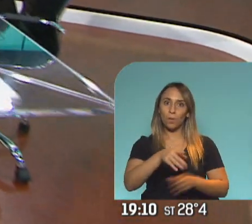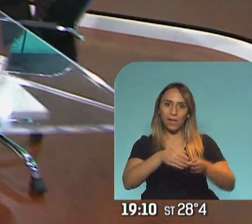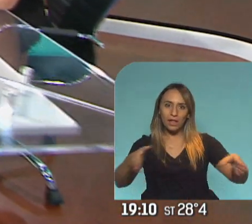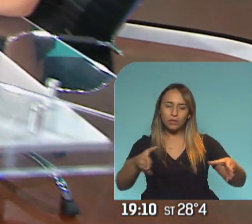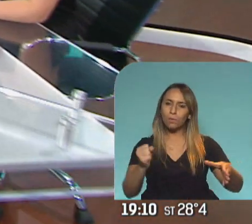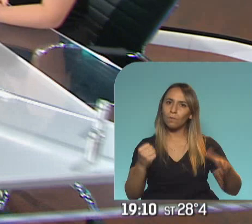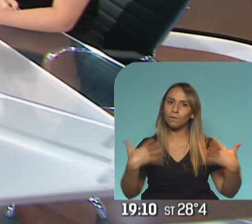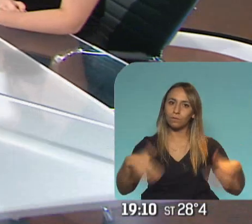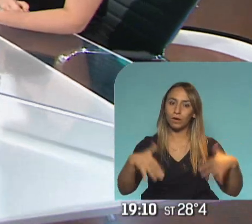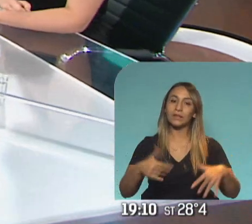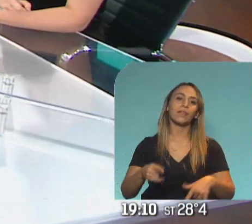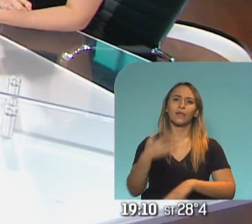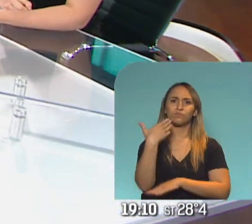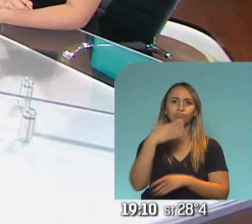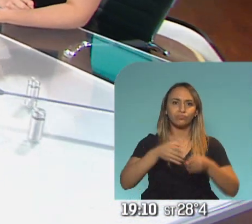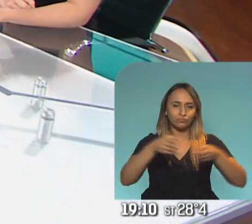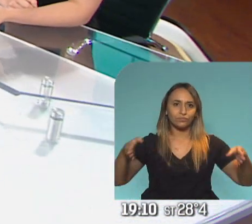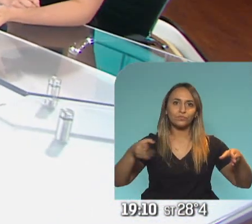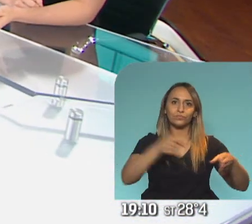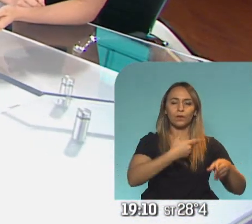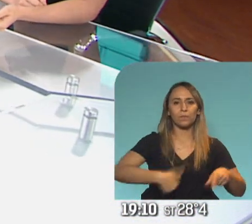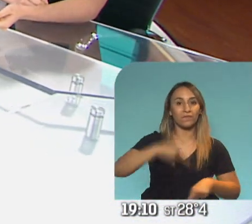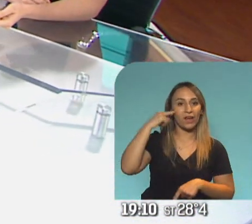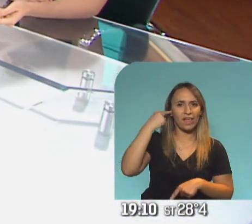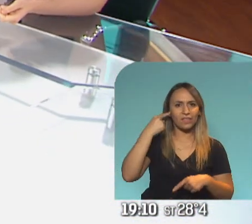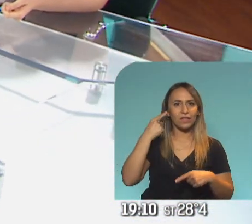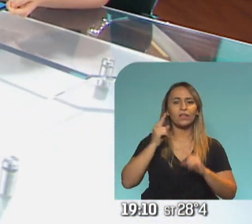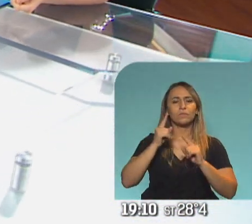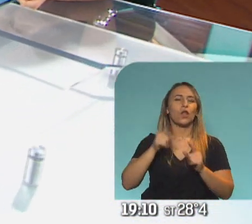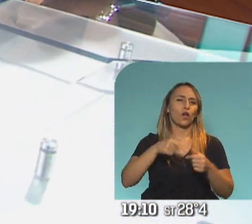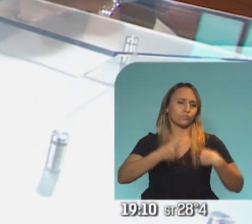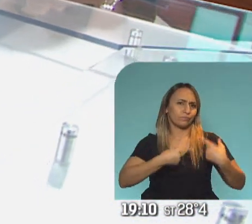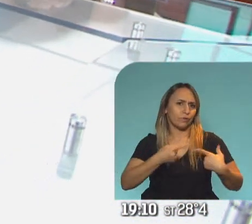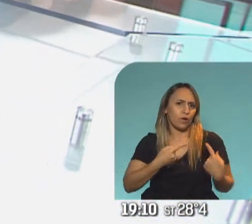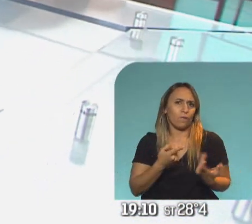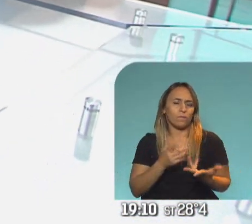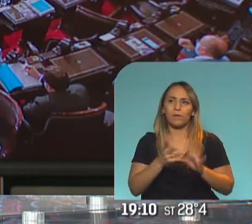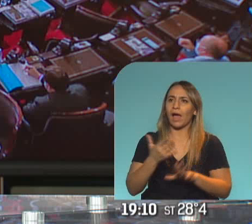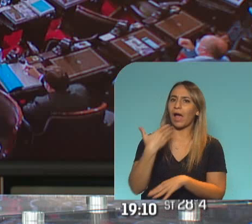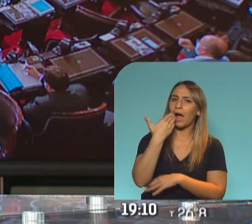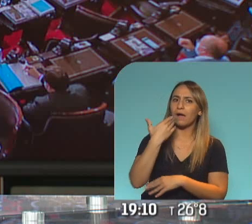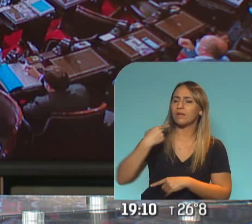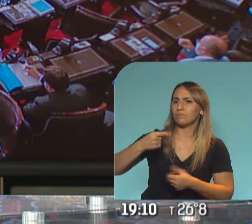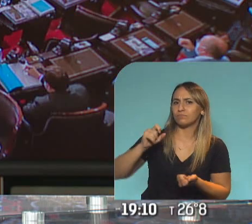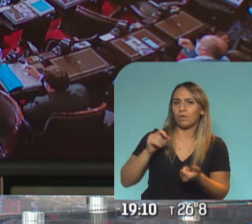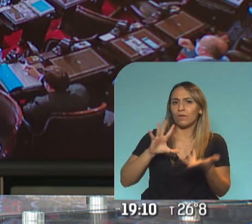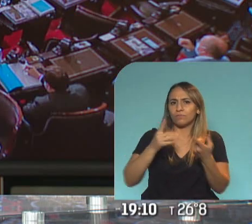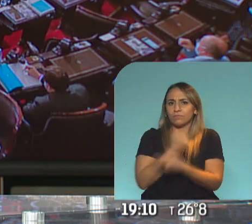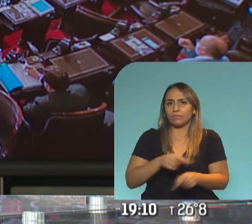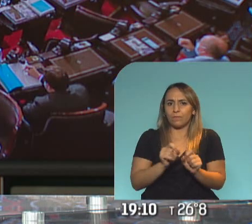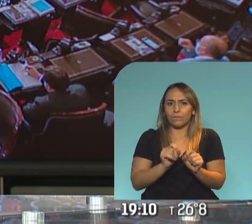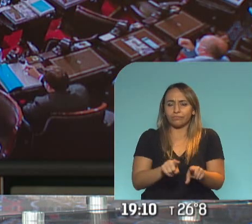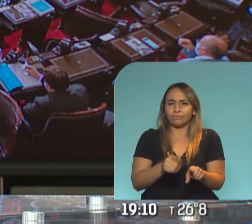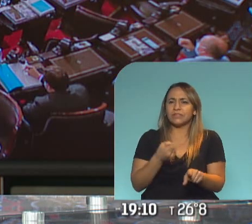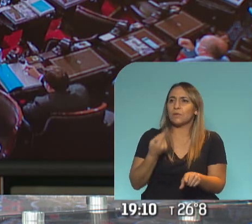de la apertura de sesiones ordinarias por parte de Alberto Fernández, más allá de sus prédicas constantes y características de